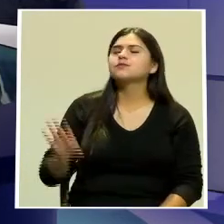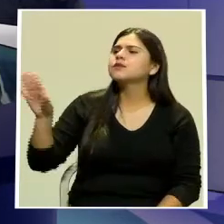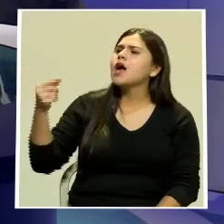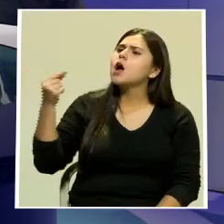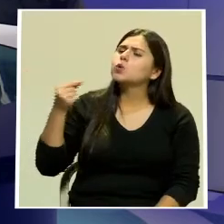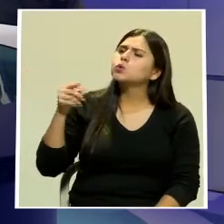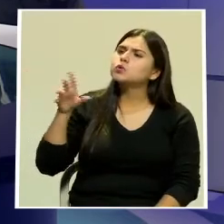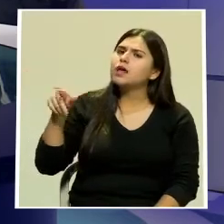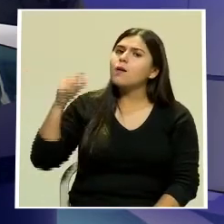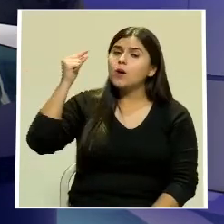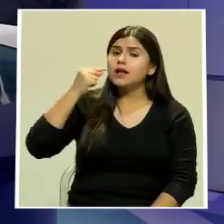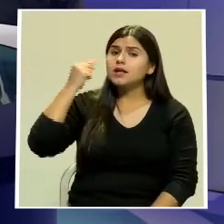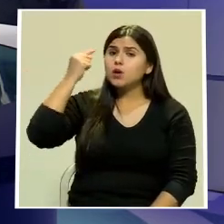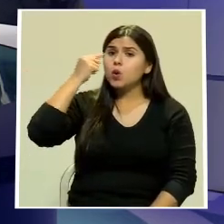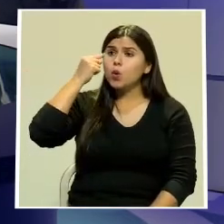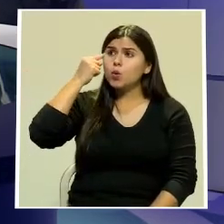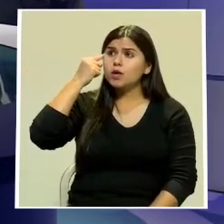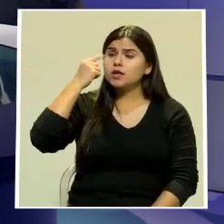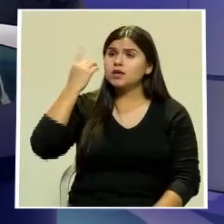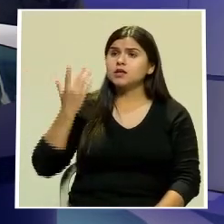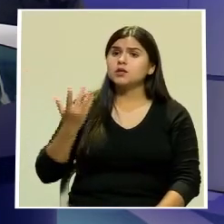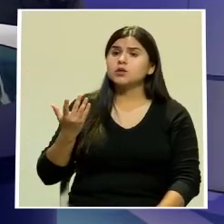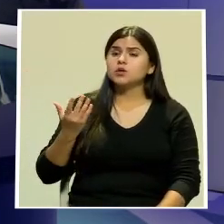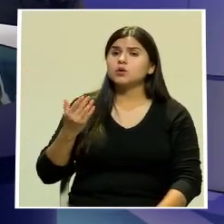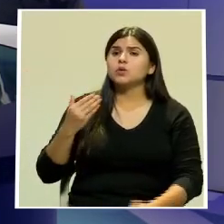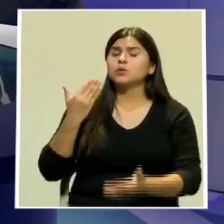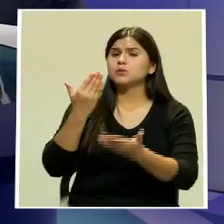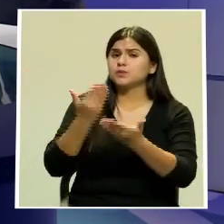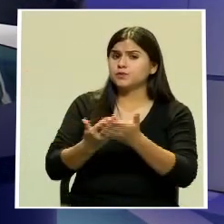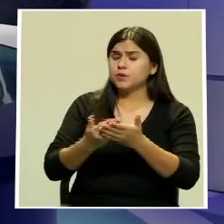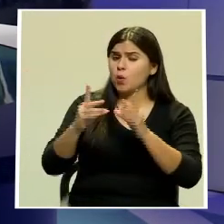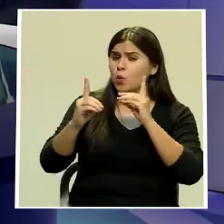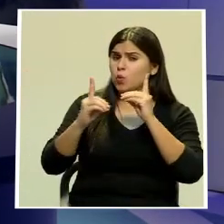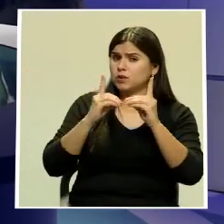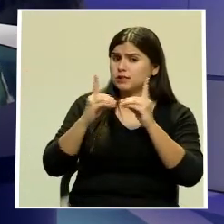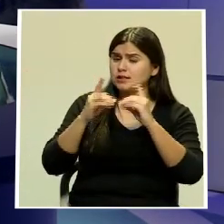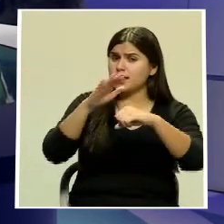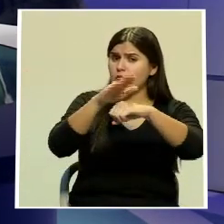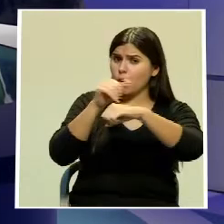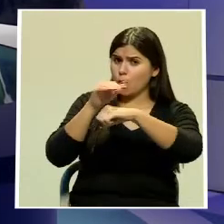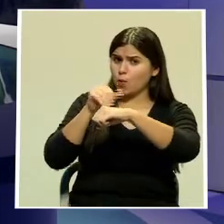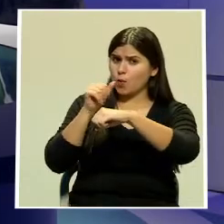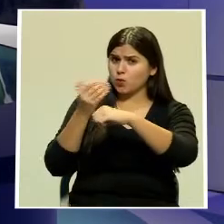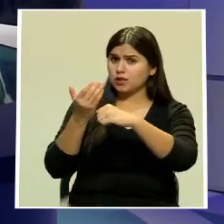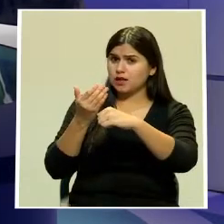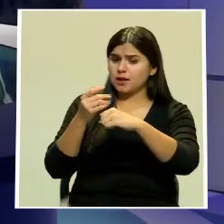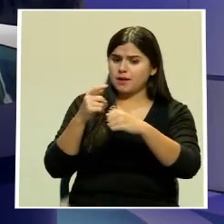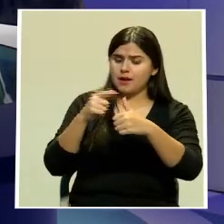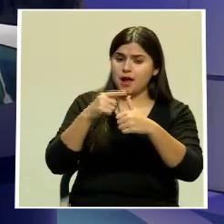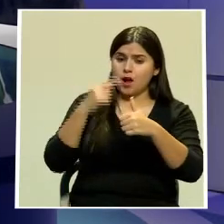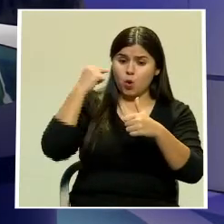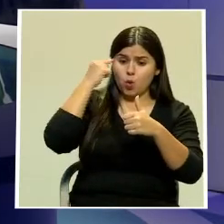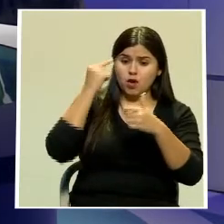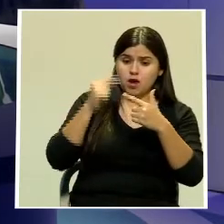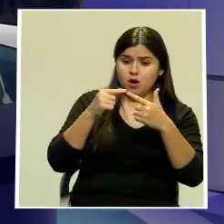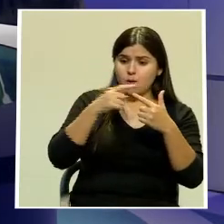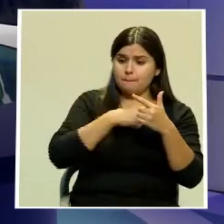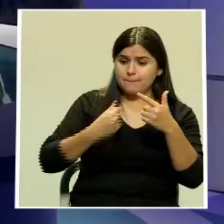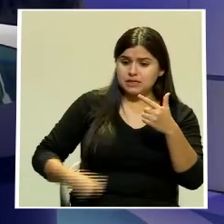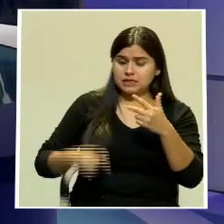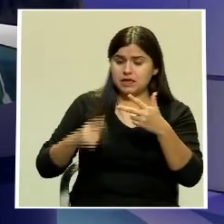el gobierno lanzó un diálogo, una convocatoria, gobierno, el presidente y el presidente del